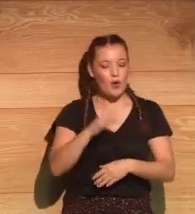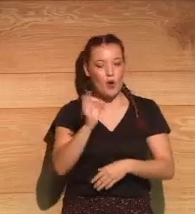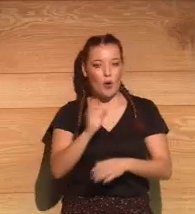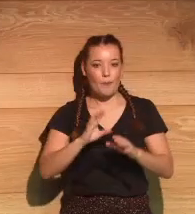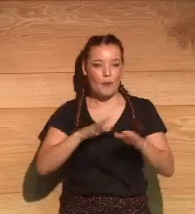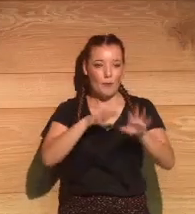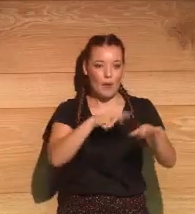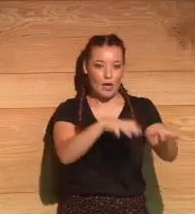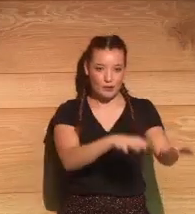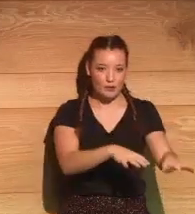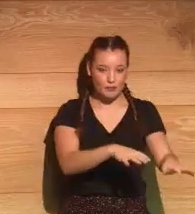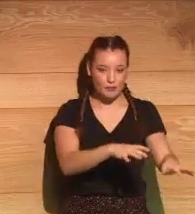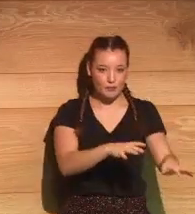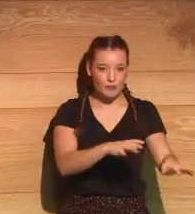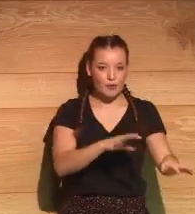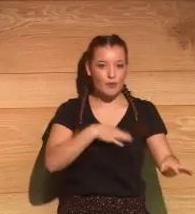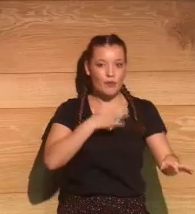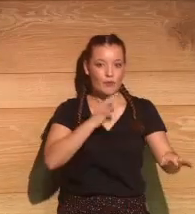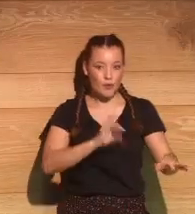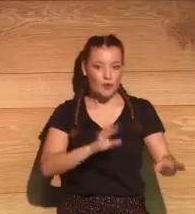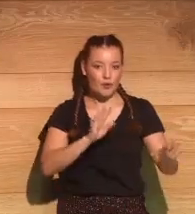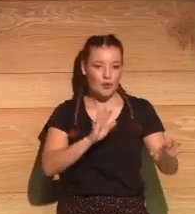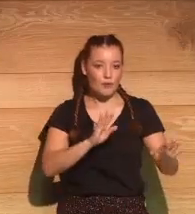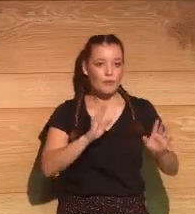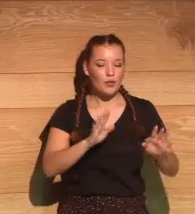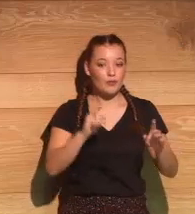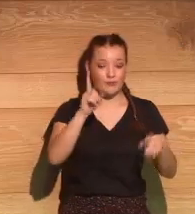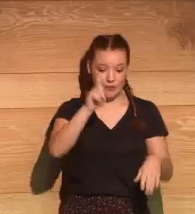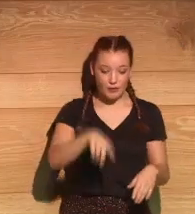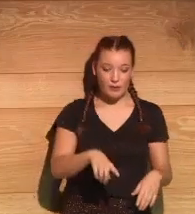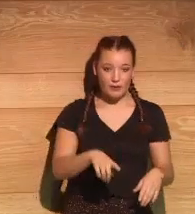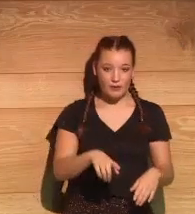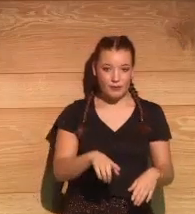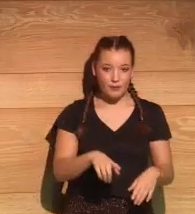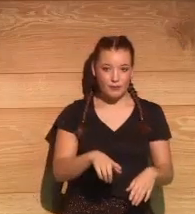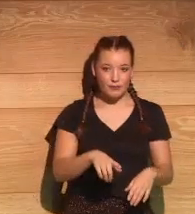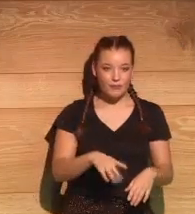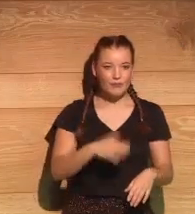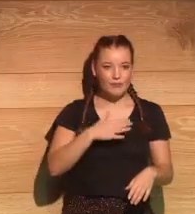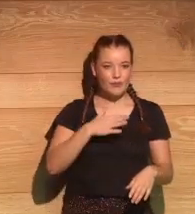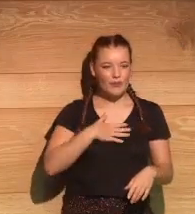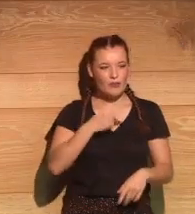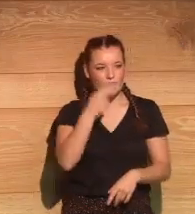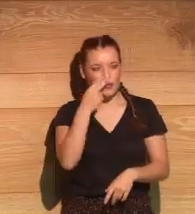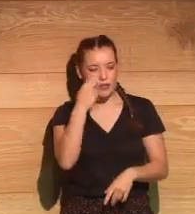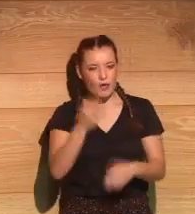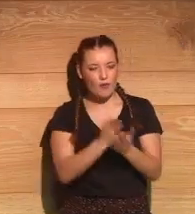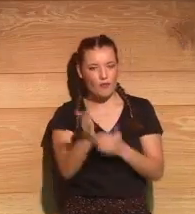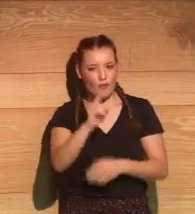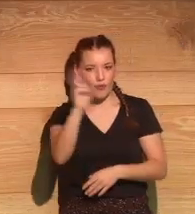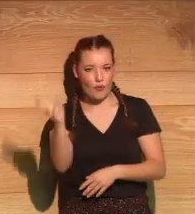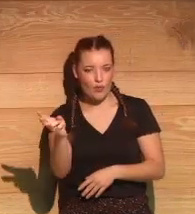masa, que ya es una visión que viene de quien viene, ¿no? Pero a mí me interesa más la otra, o sea, me interesa más